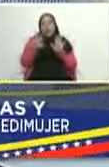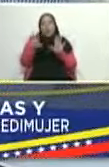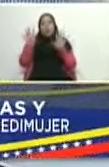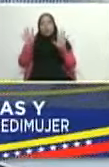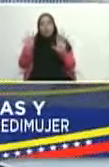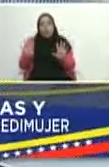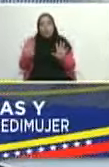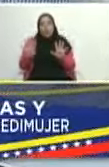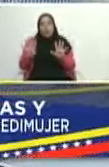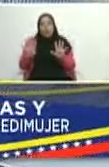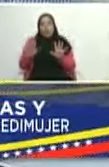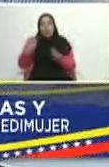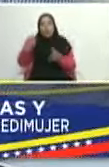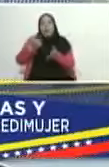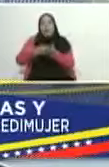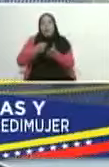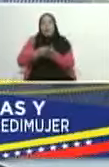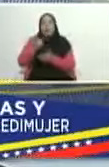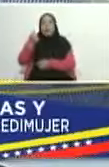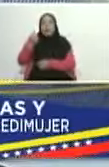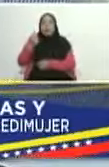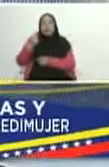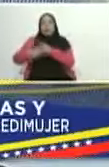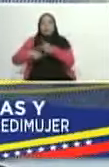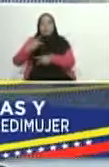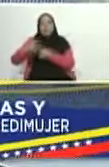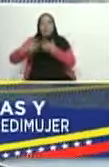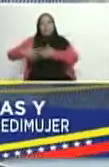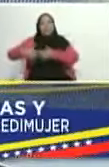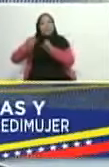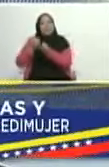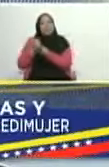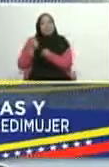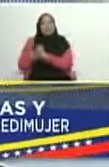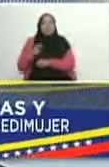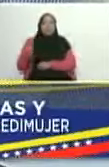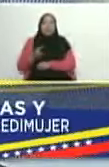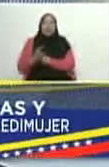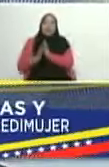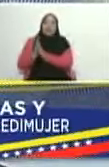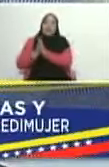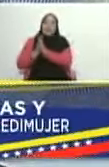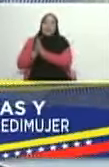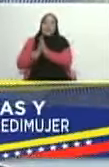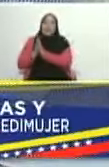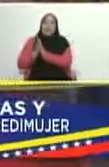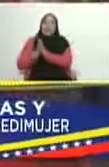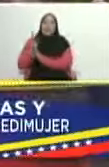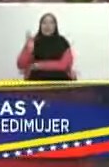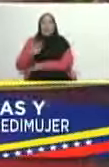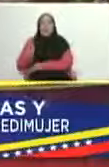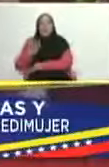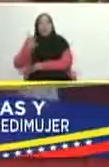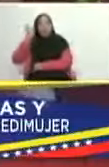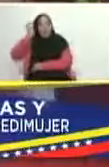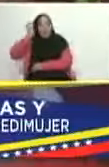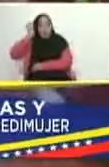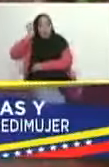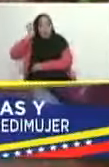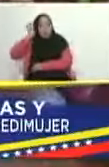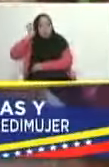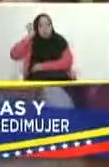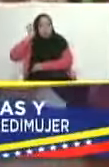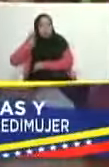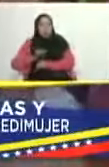41.909 financiamientos productivos para emprendimiento de Venezuela Mujer.